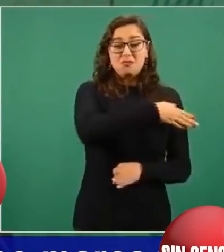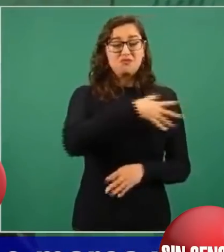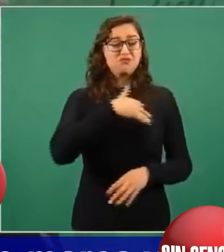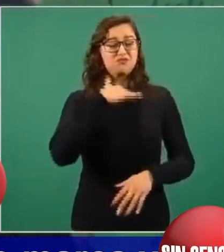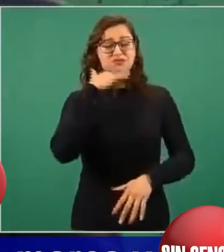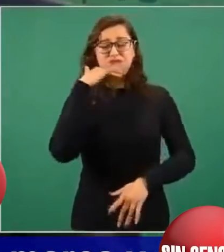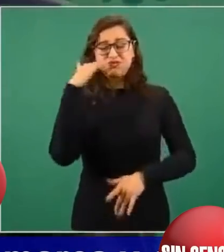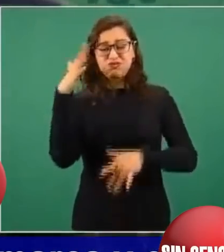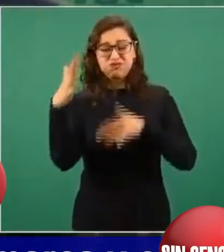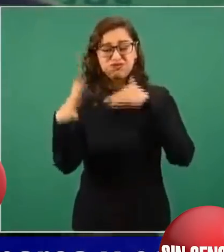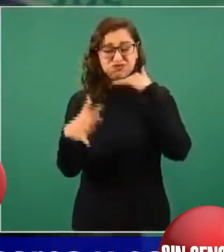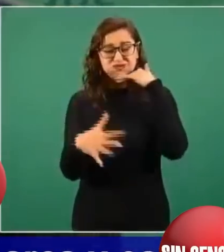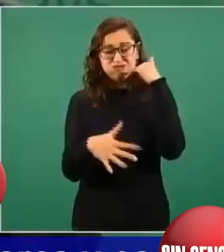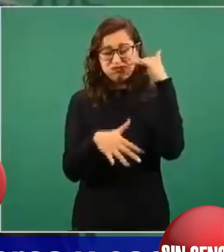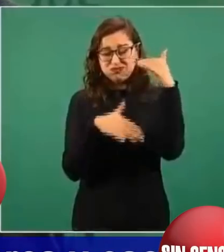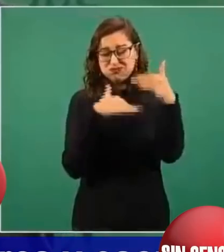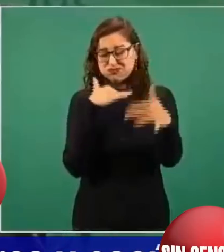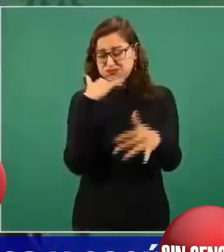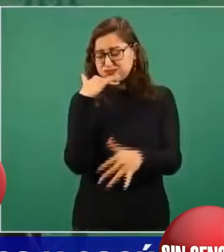que